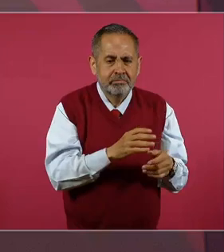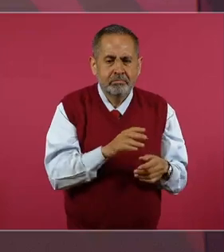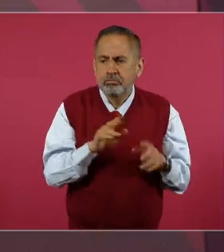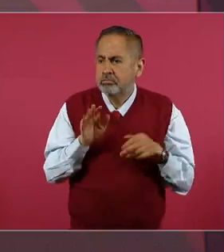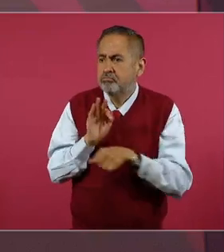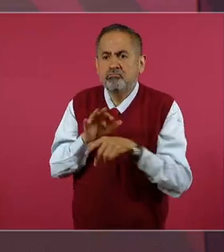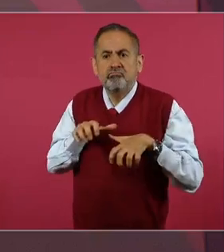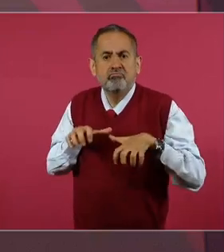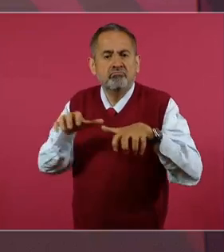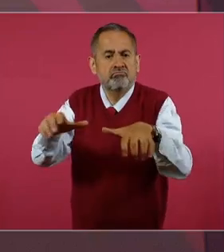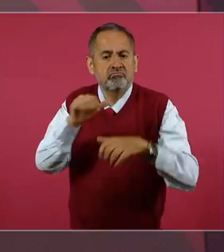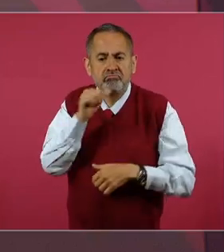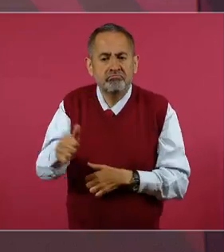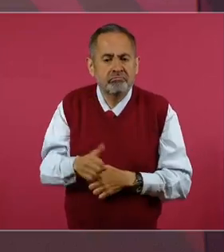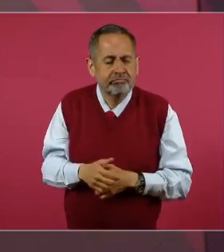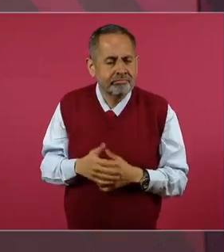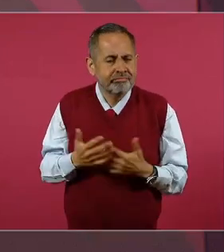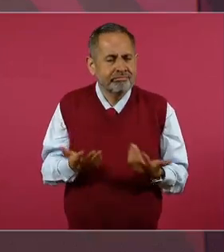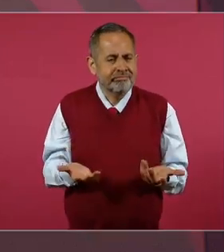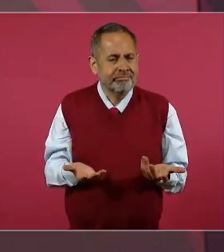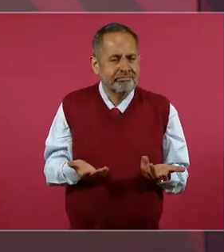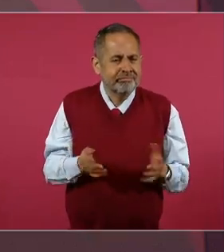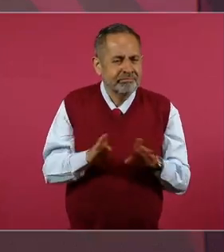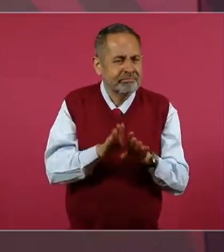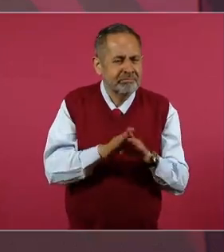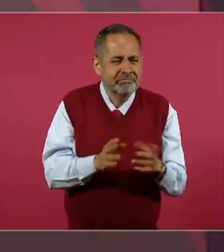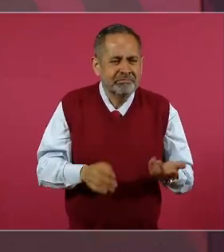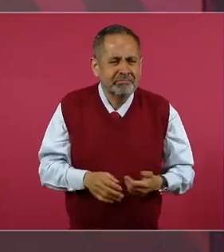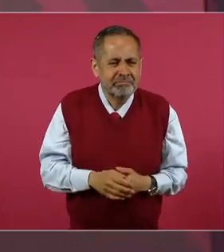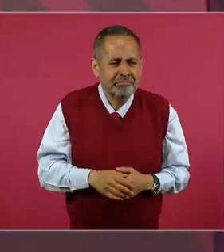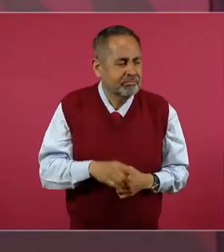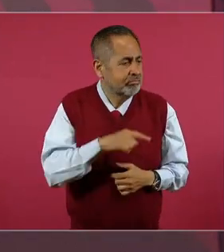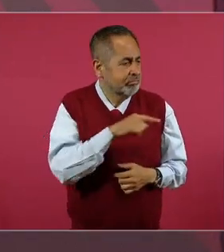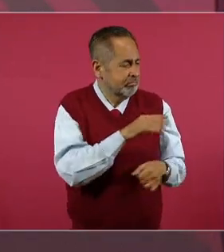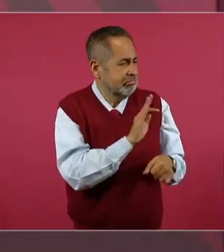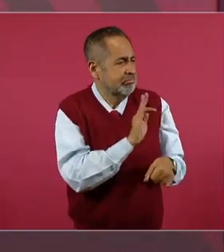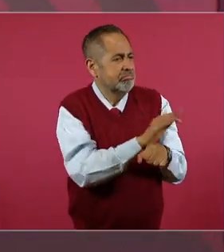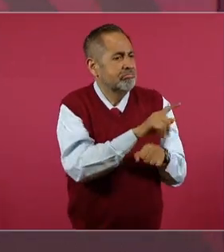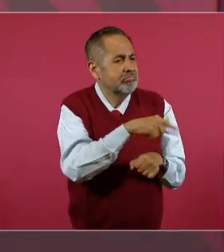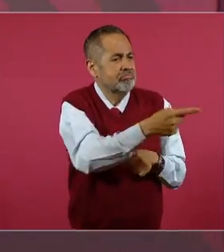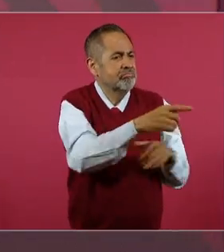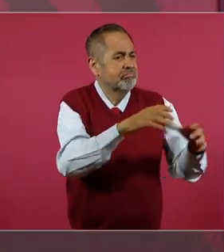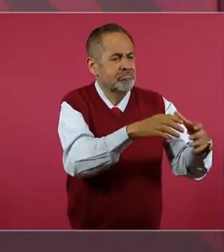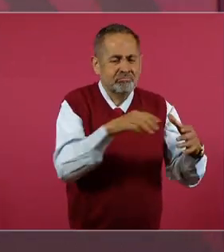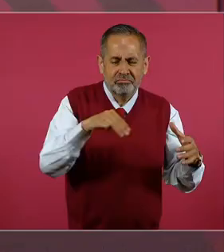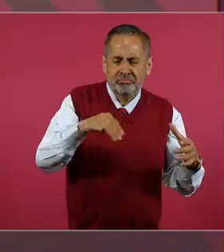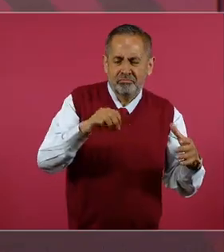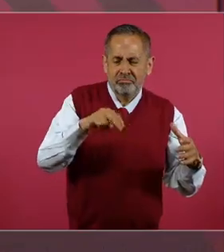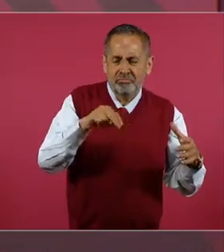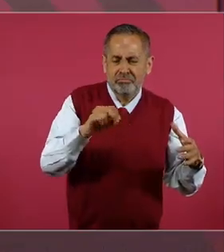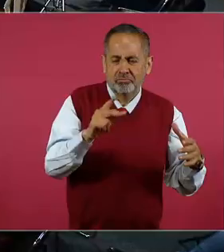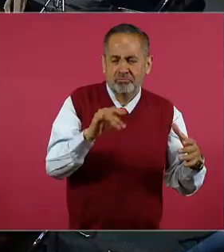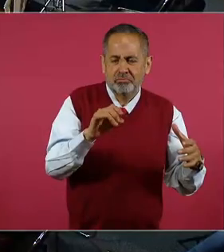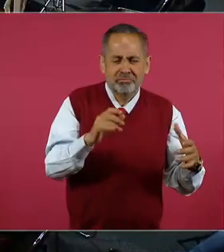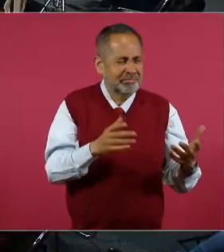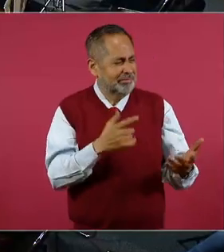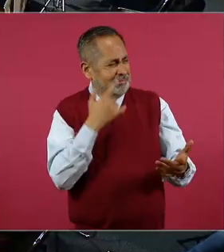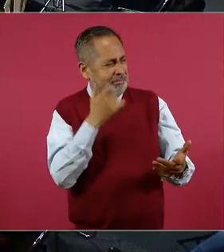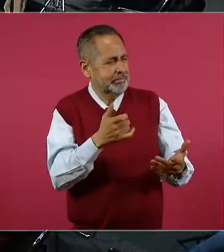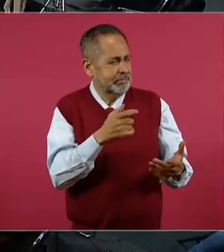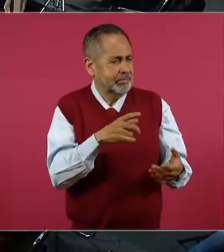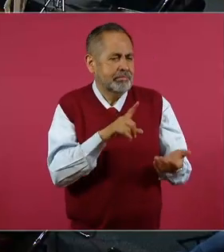para defender paradójicamente a monopolios, nada más que